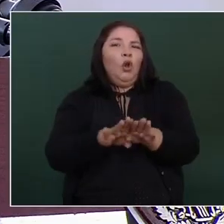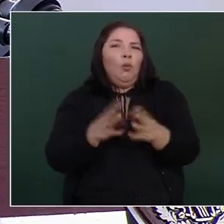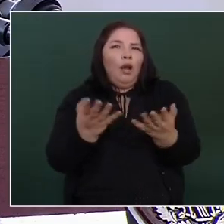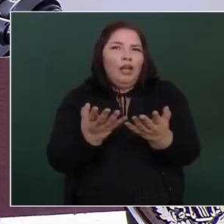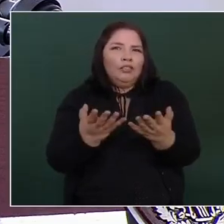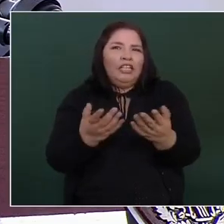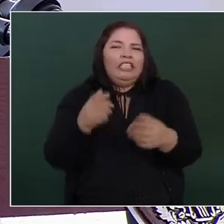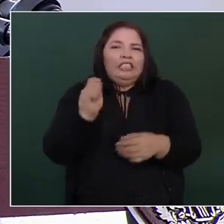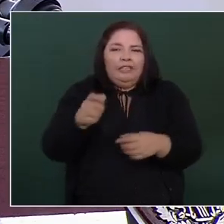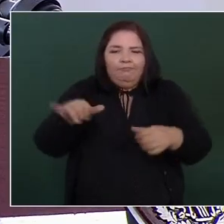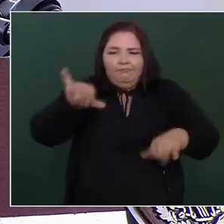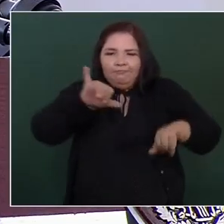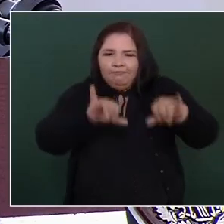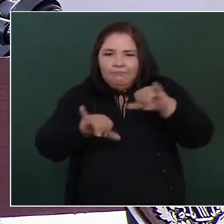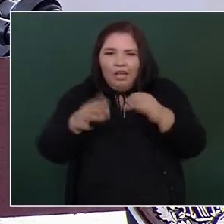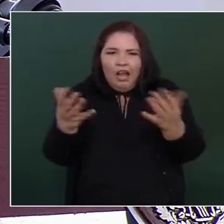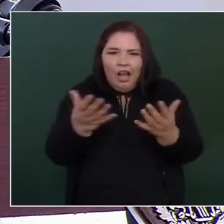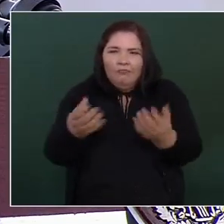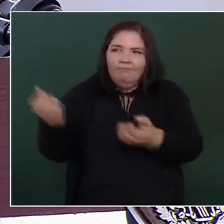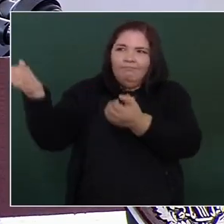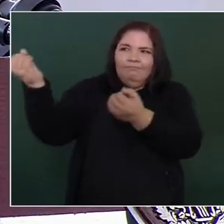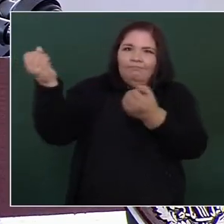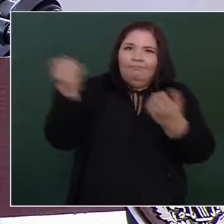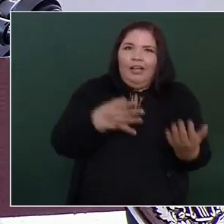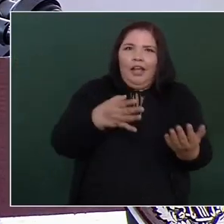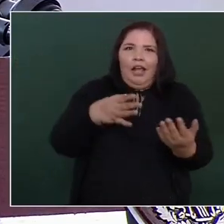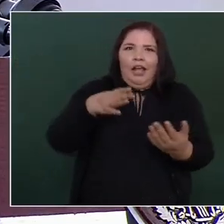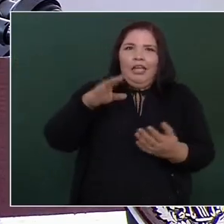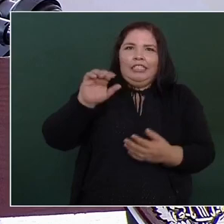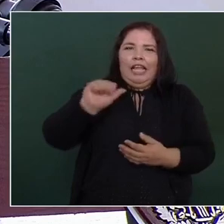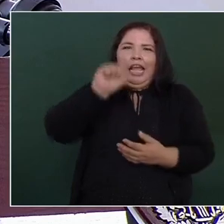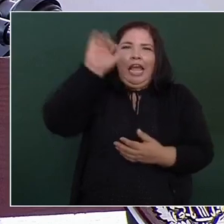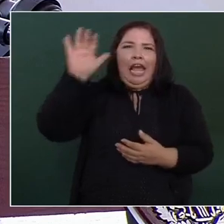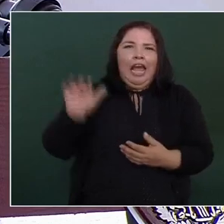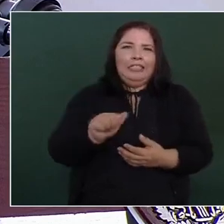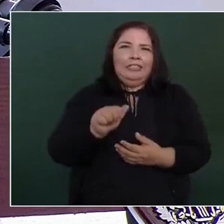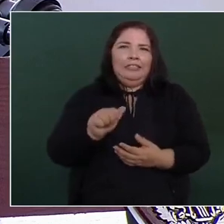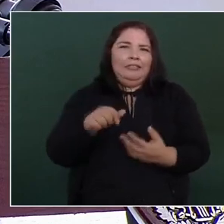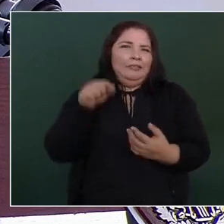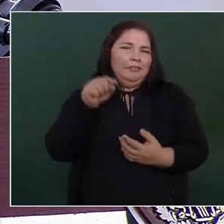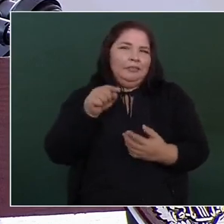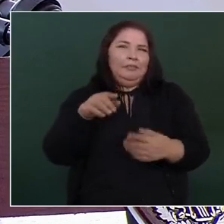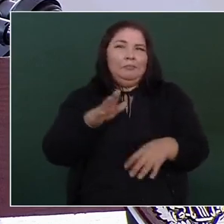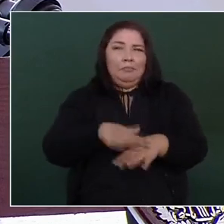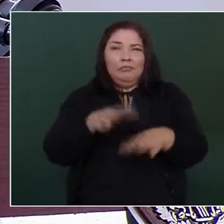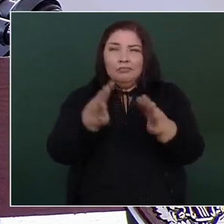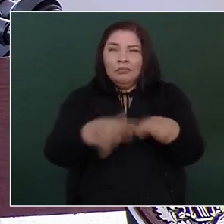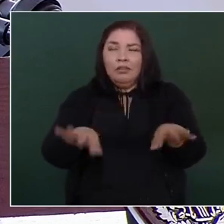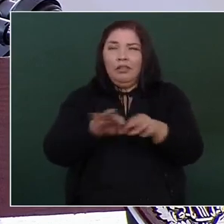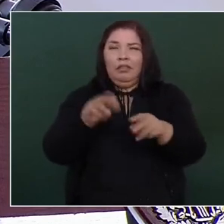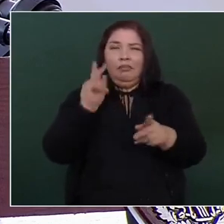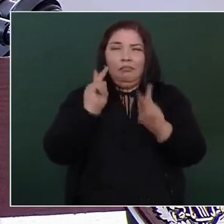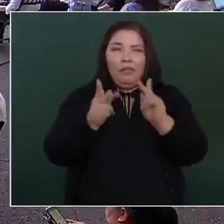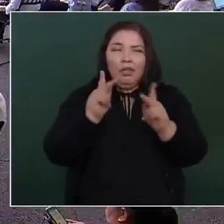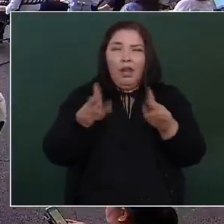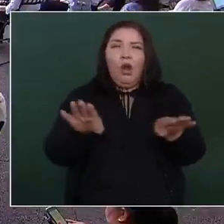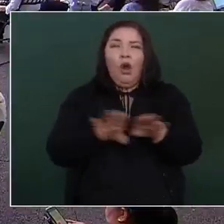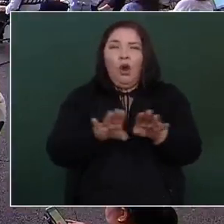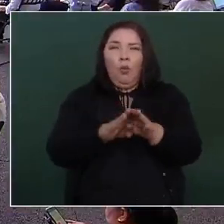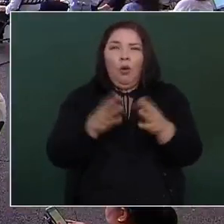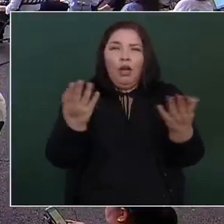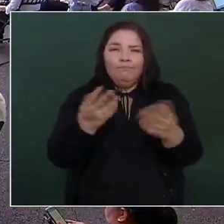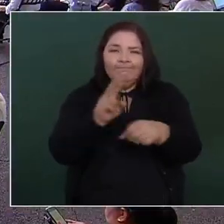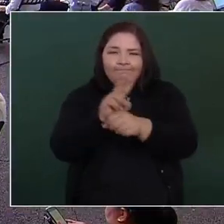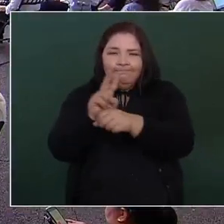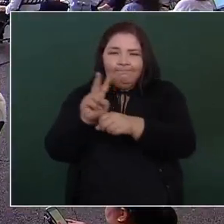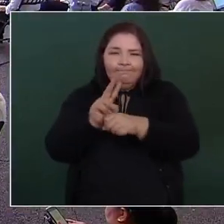los precursores que vienen principalmente de Asia, y será uno de los temas también a abordar, cómo hacer un mejor